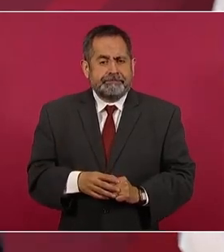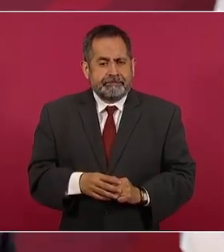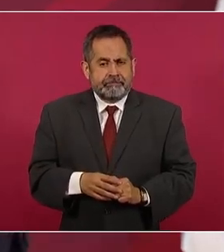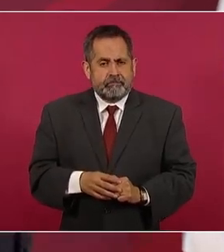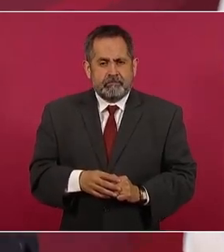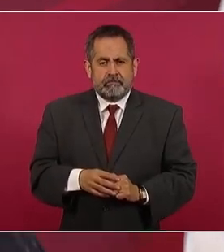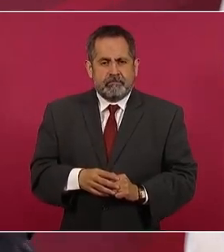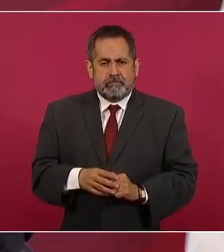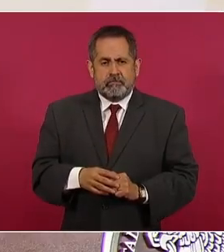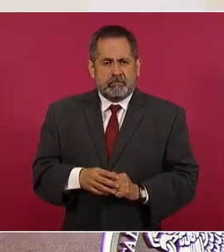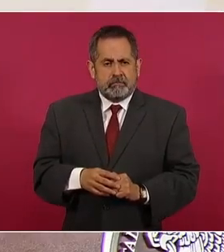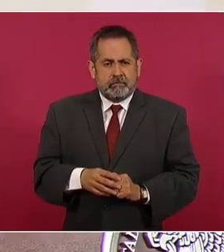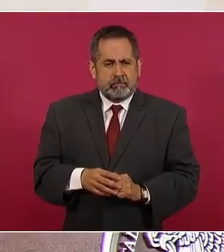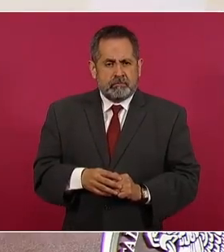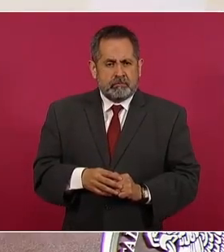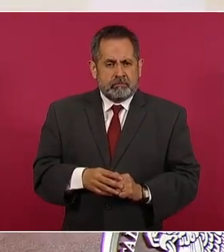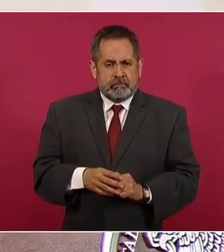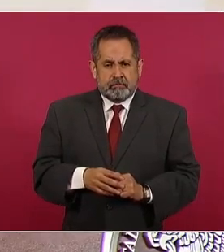muy